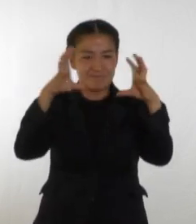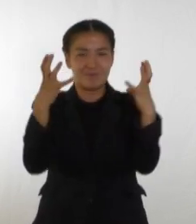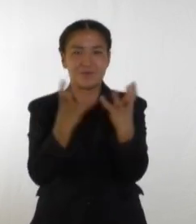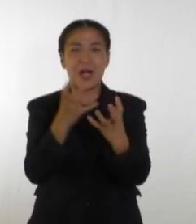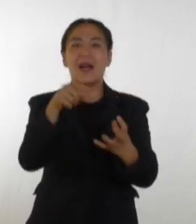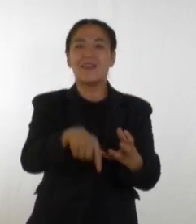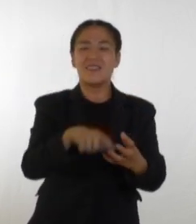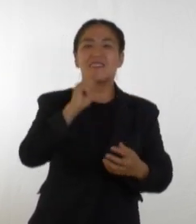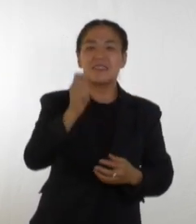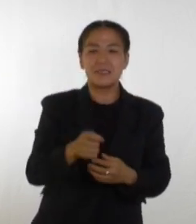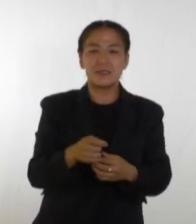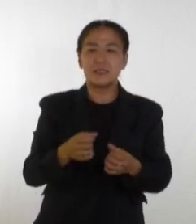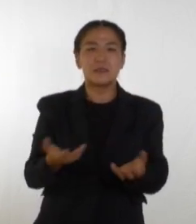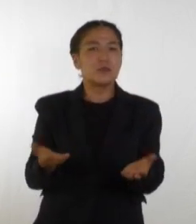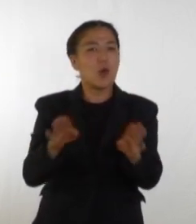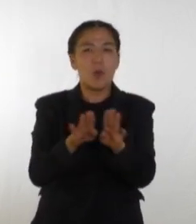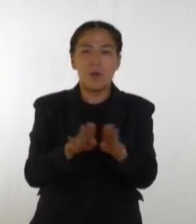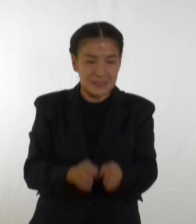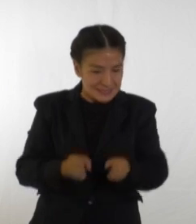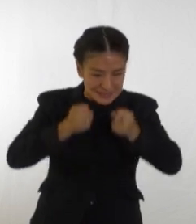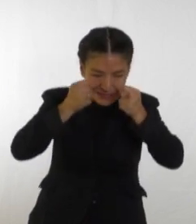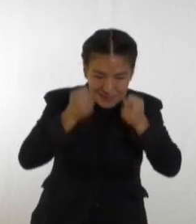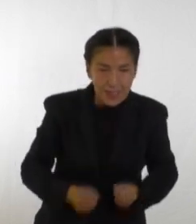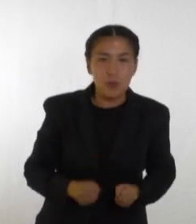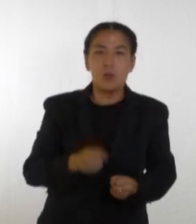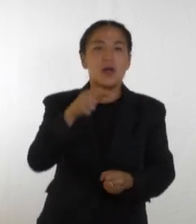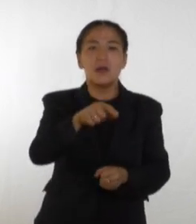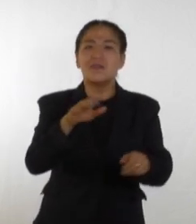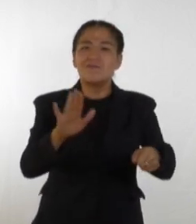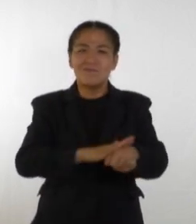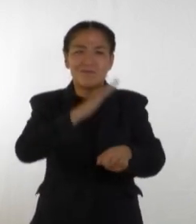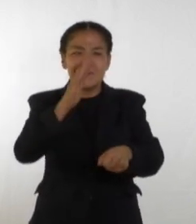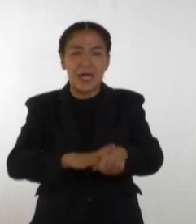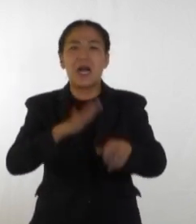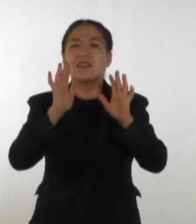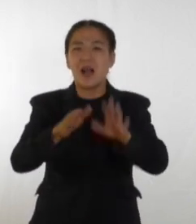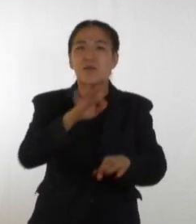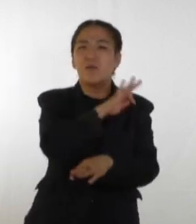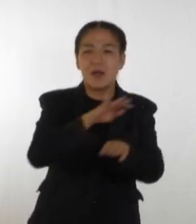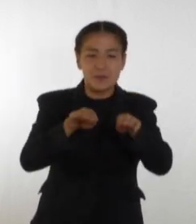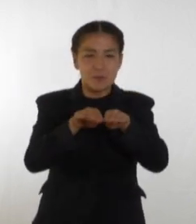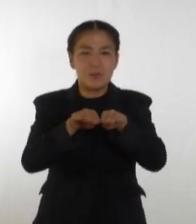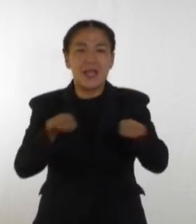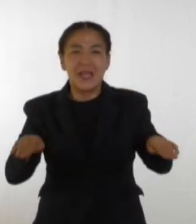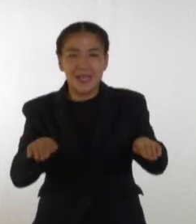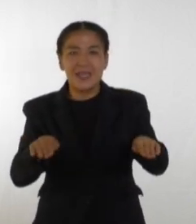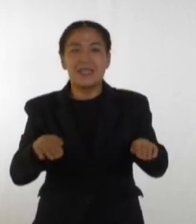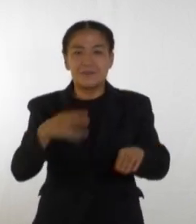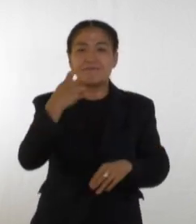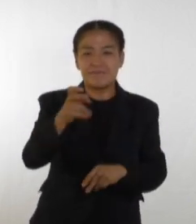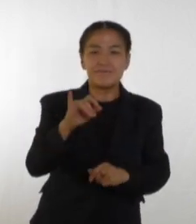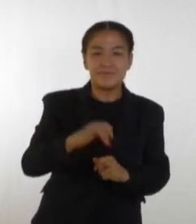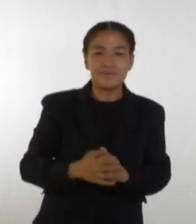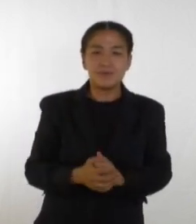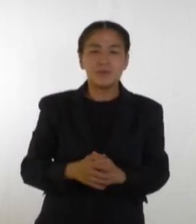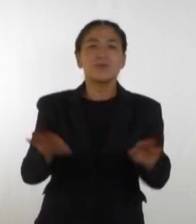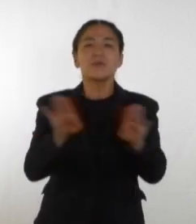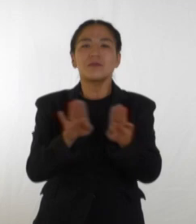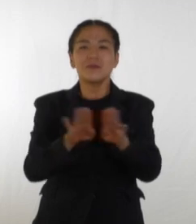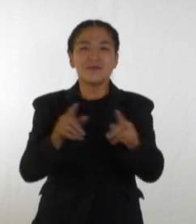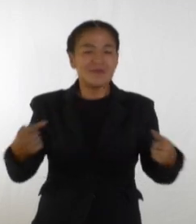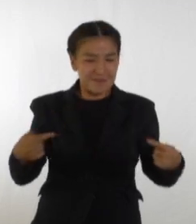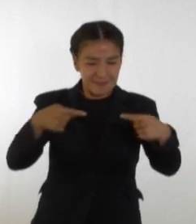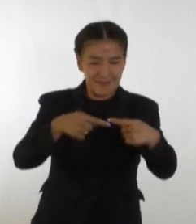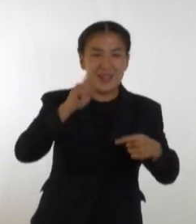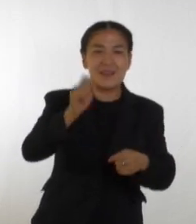que de hecho ese es un evento determinista por la precisión con la que se puede modelar, ¿no? Así es, y